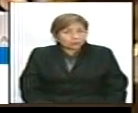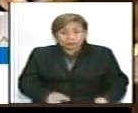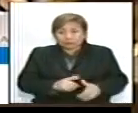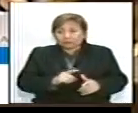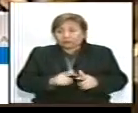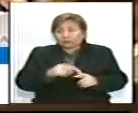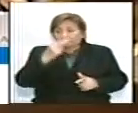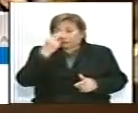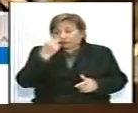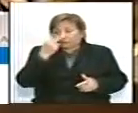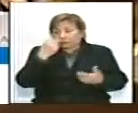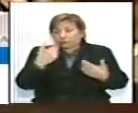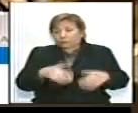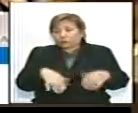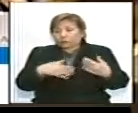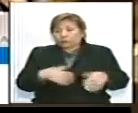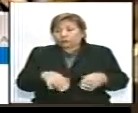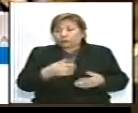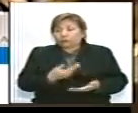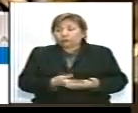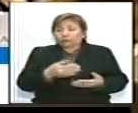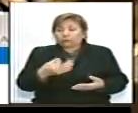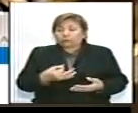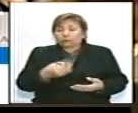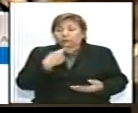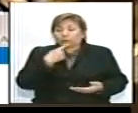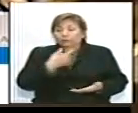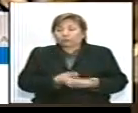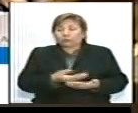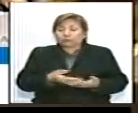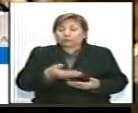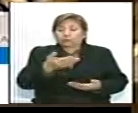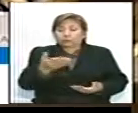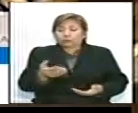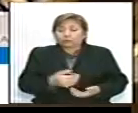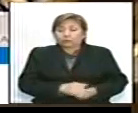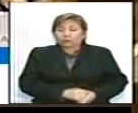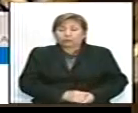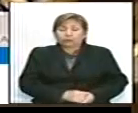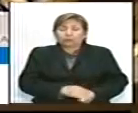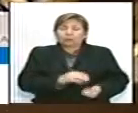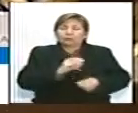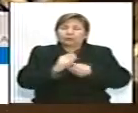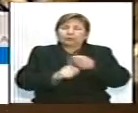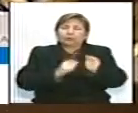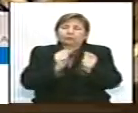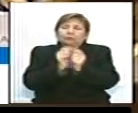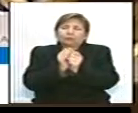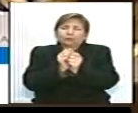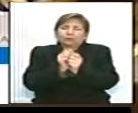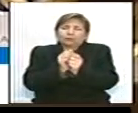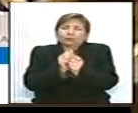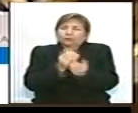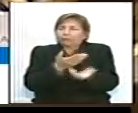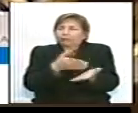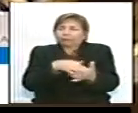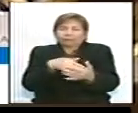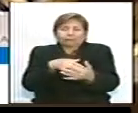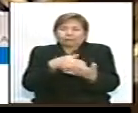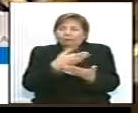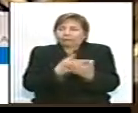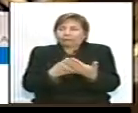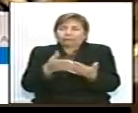algo bastante grave, contralor, que realmente, como usted bien lo ha dicho, se encuentra de manos atadas con toda esta eficiencia, porque no